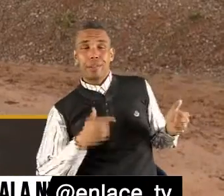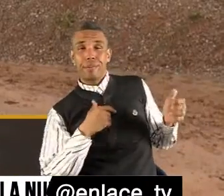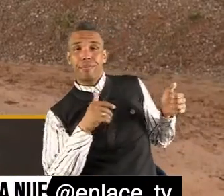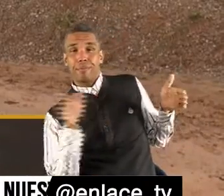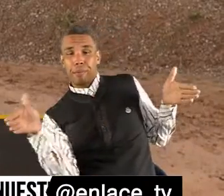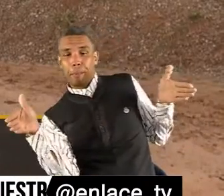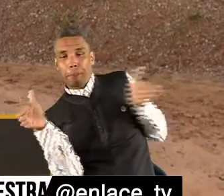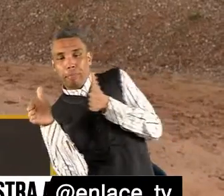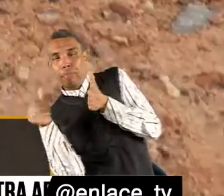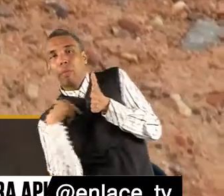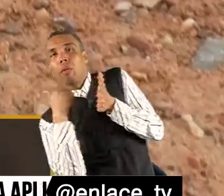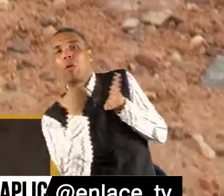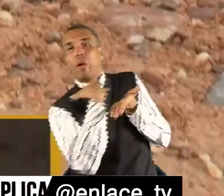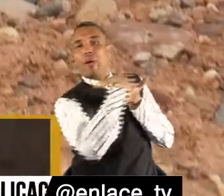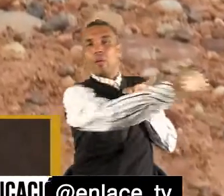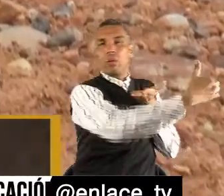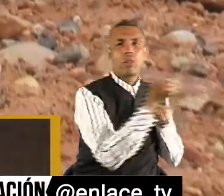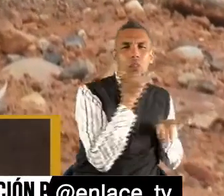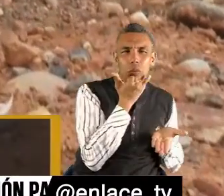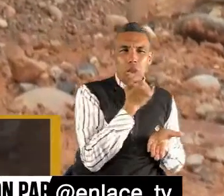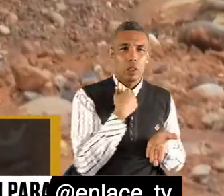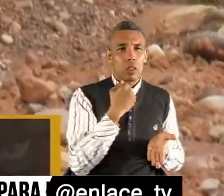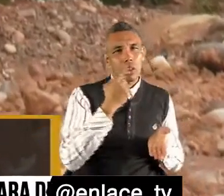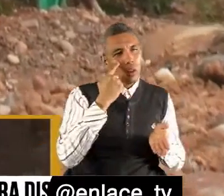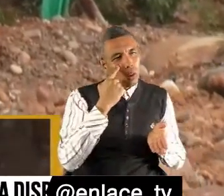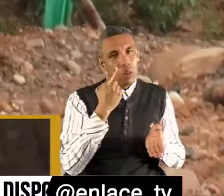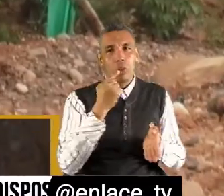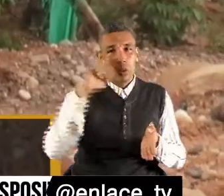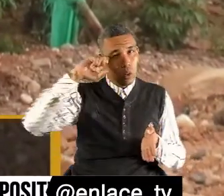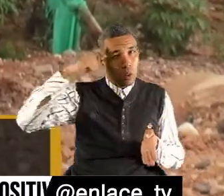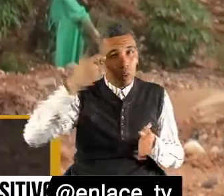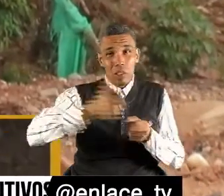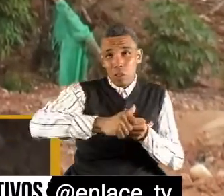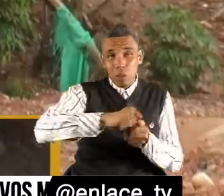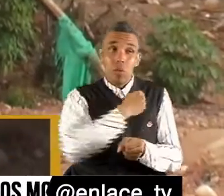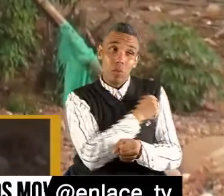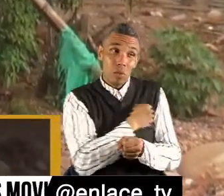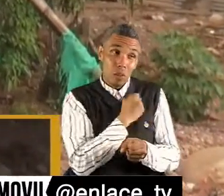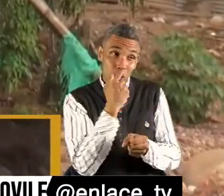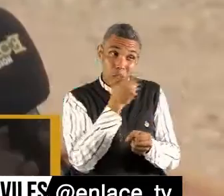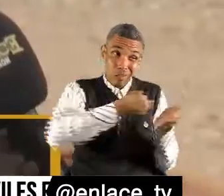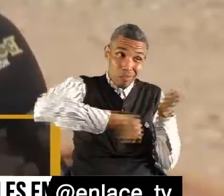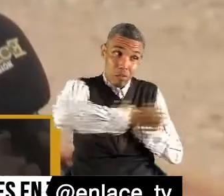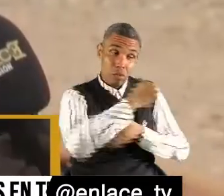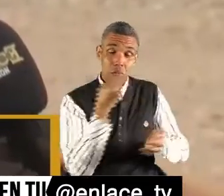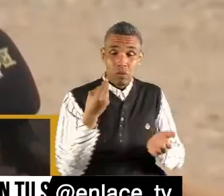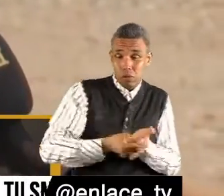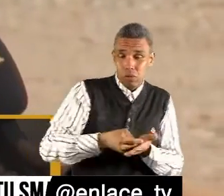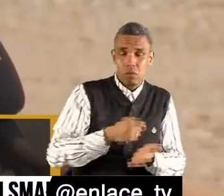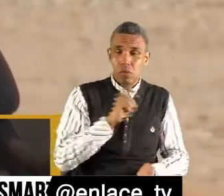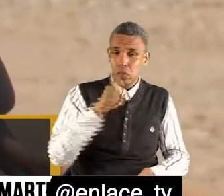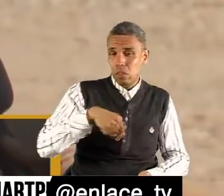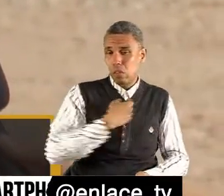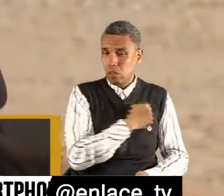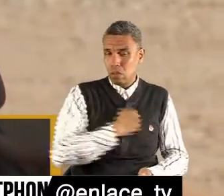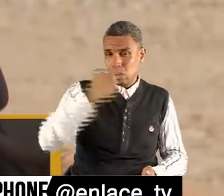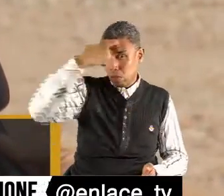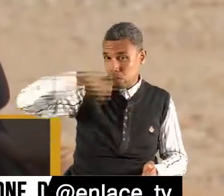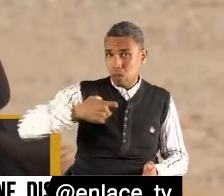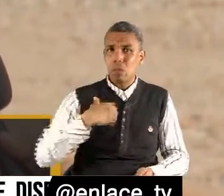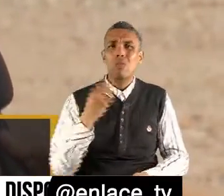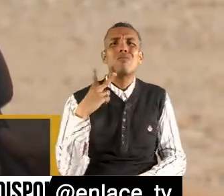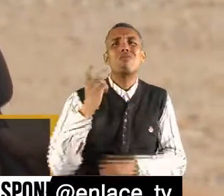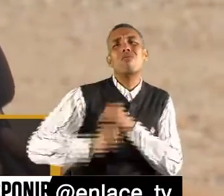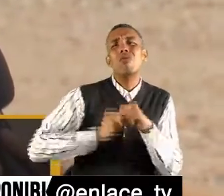municipio y a Ecopetrol para que se tenga en cuenta su reclamo y se haga efectivo el pago de la indemnización. Hace 2 años que estoy reclamándolo